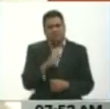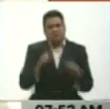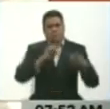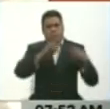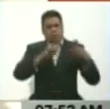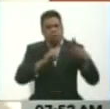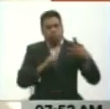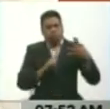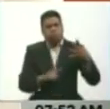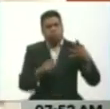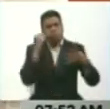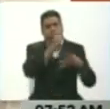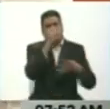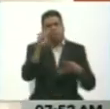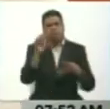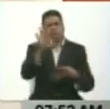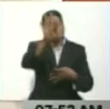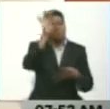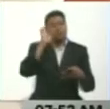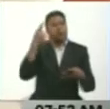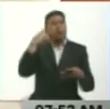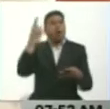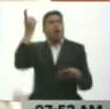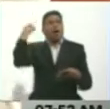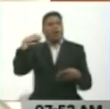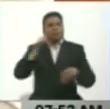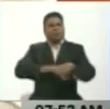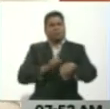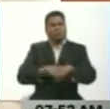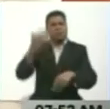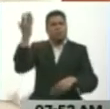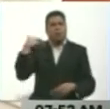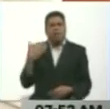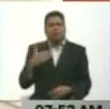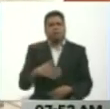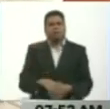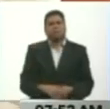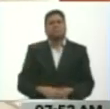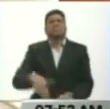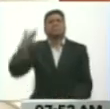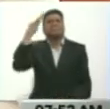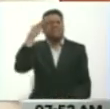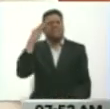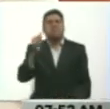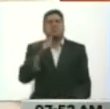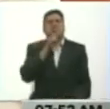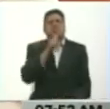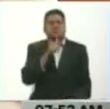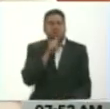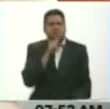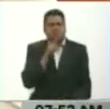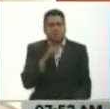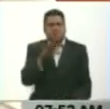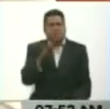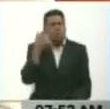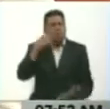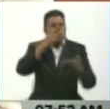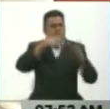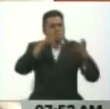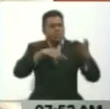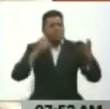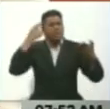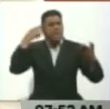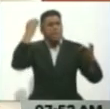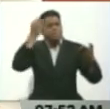han asesinado de manera selectiva durante este tiempo. Entonces, en ese sentido sí creo que deberíamos tener una revisión y una